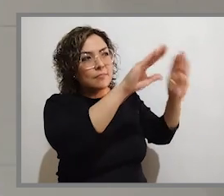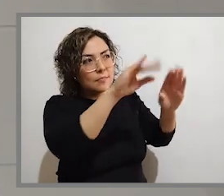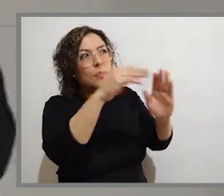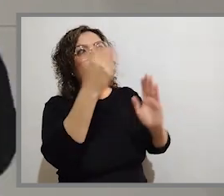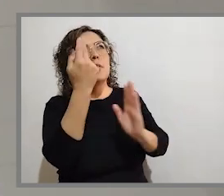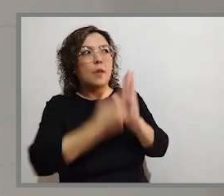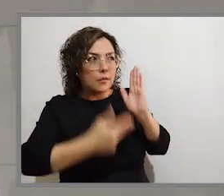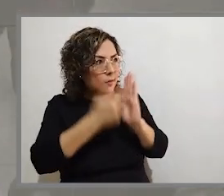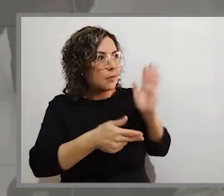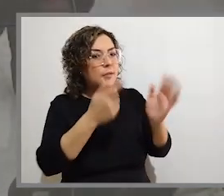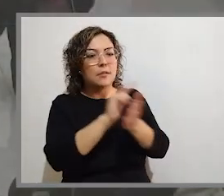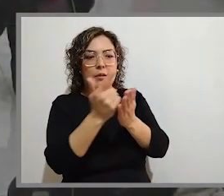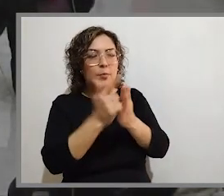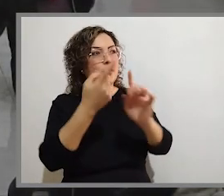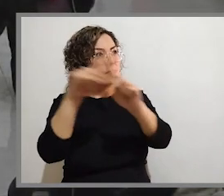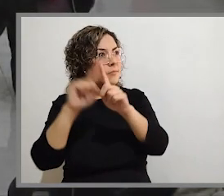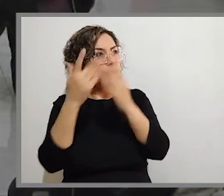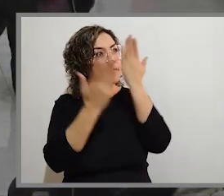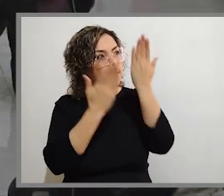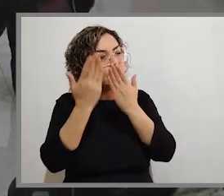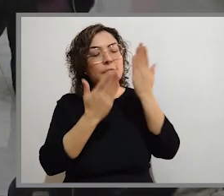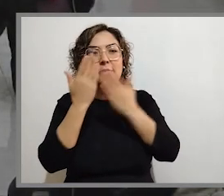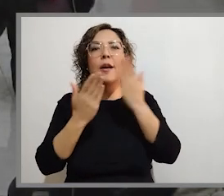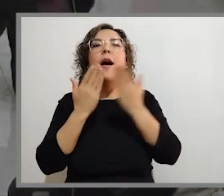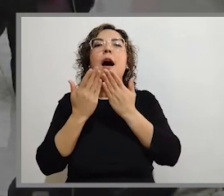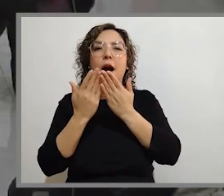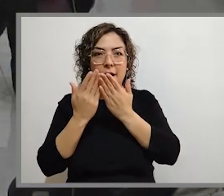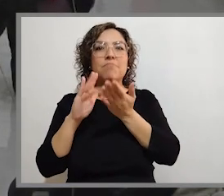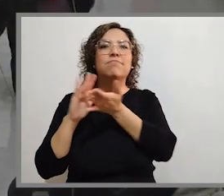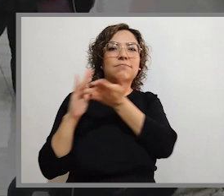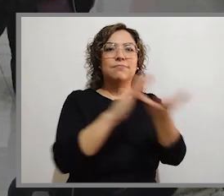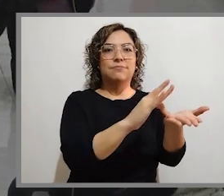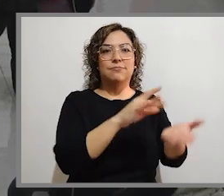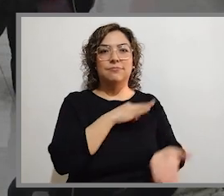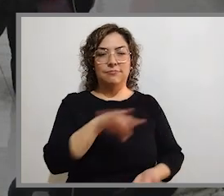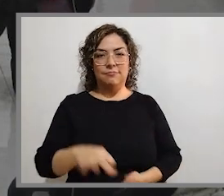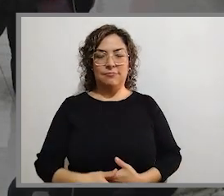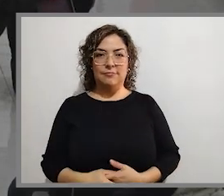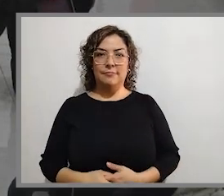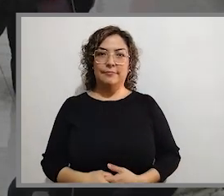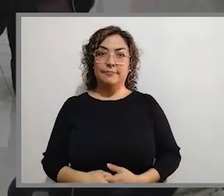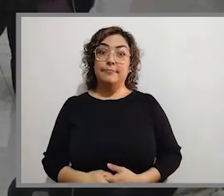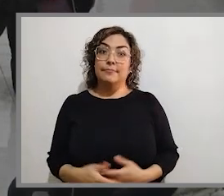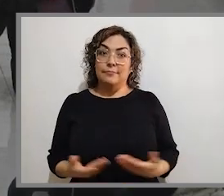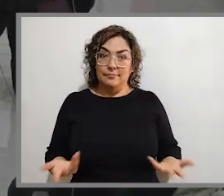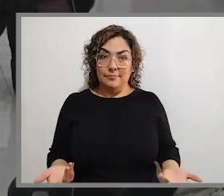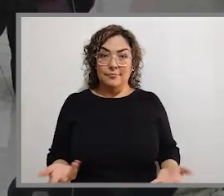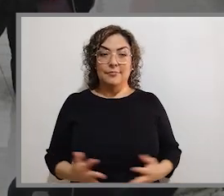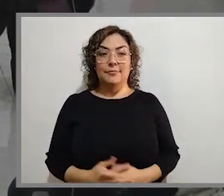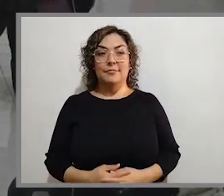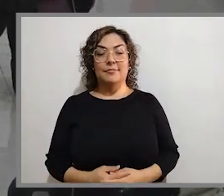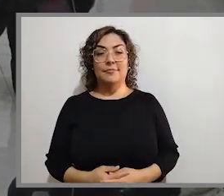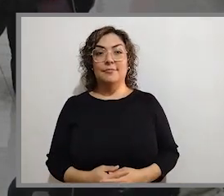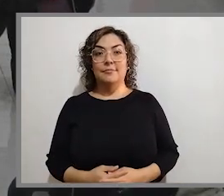talleres, libros, etcétera. Es muy importante el trabajo que van a hacer todas las que van a entrar, porque yo diría, primero, pues tienen que